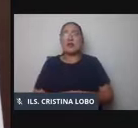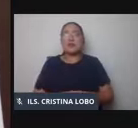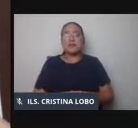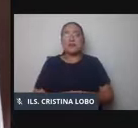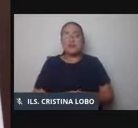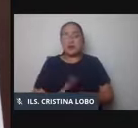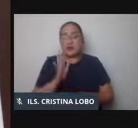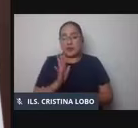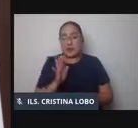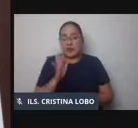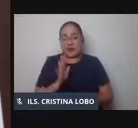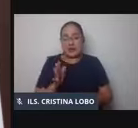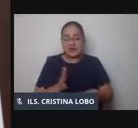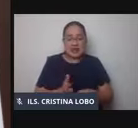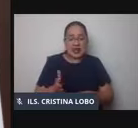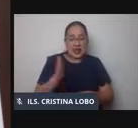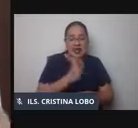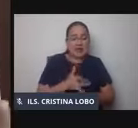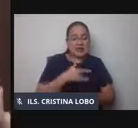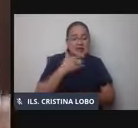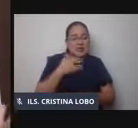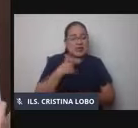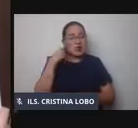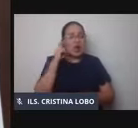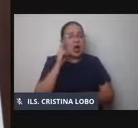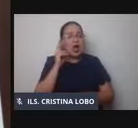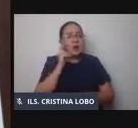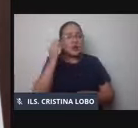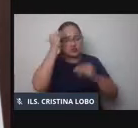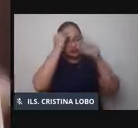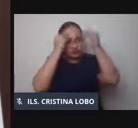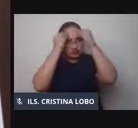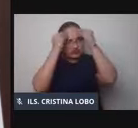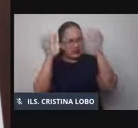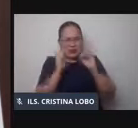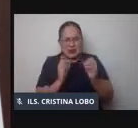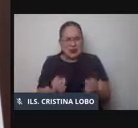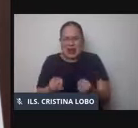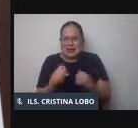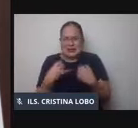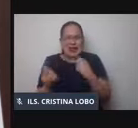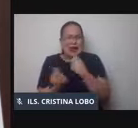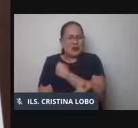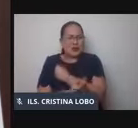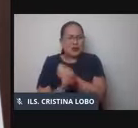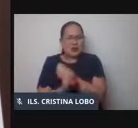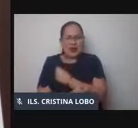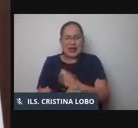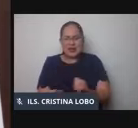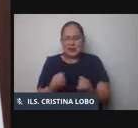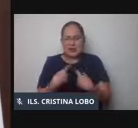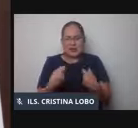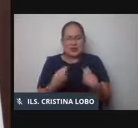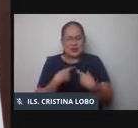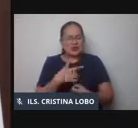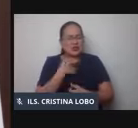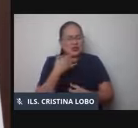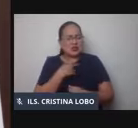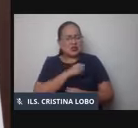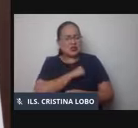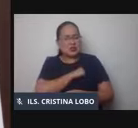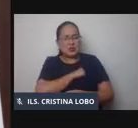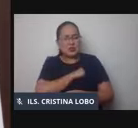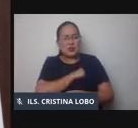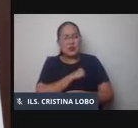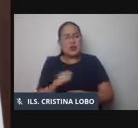un proceso de filtro, sino que ante esa acción inmediatamente viene el proceso de autocrítica,